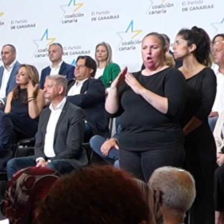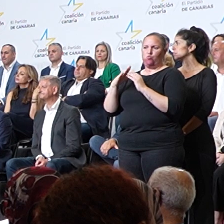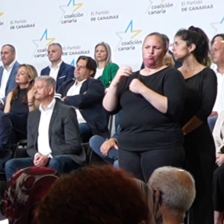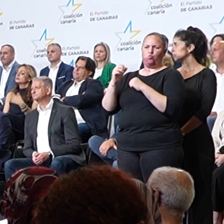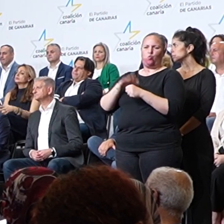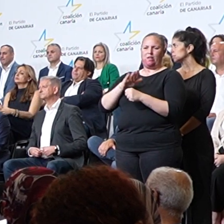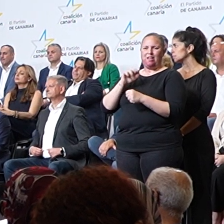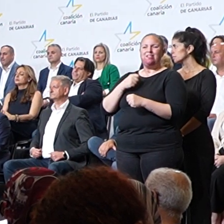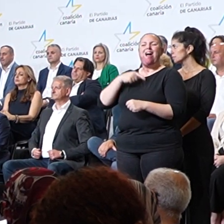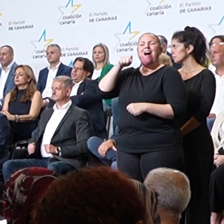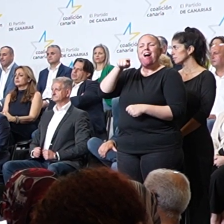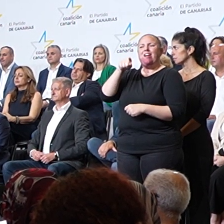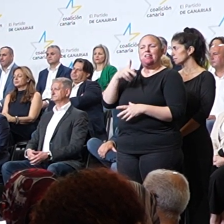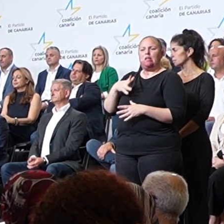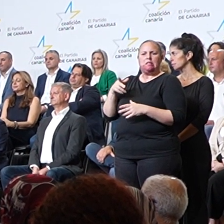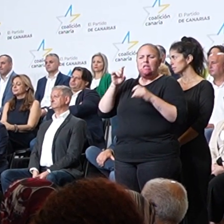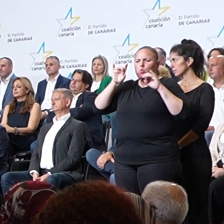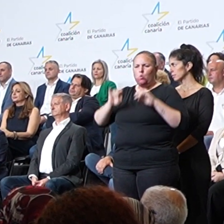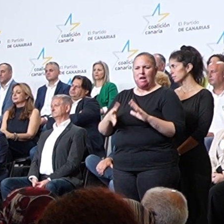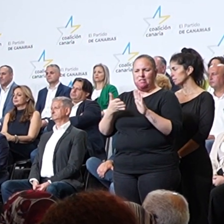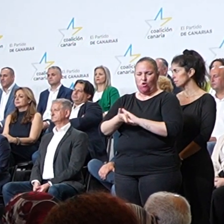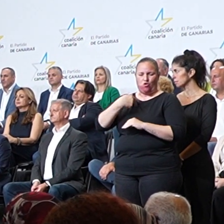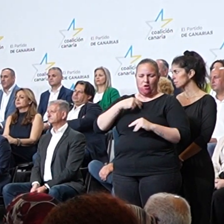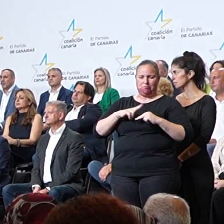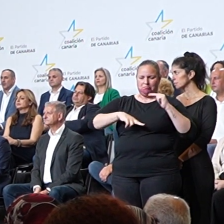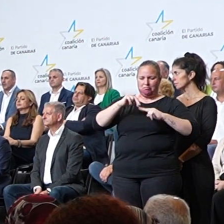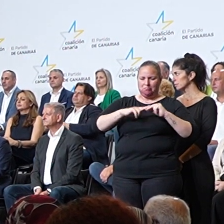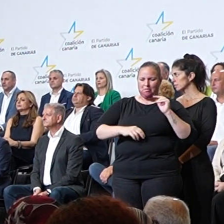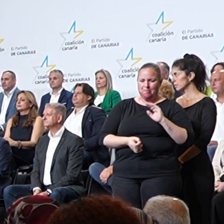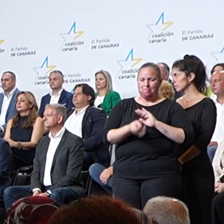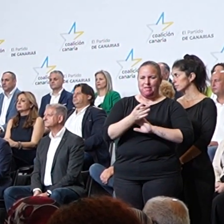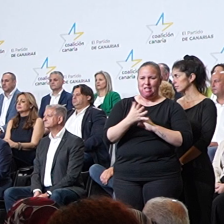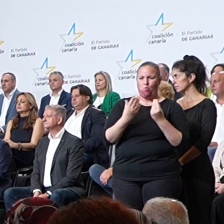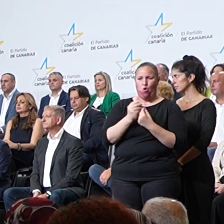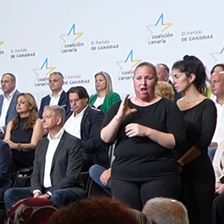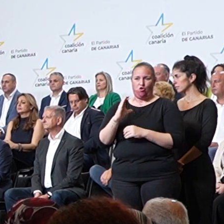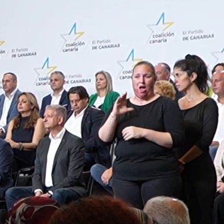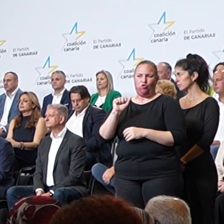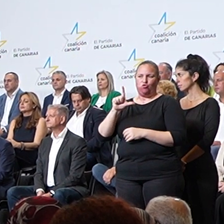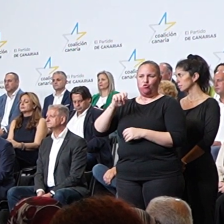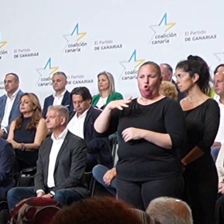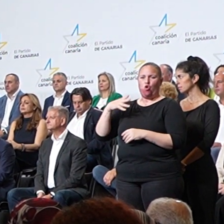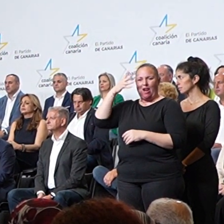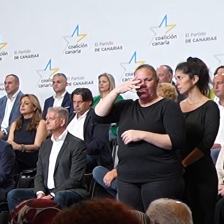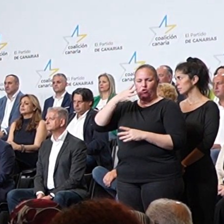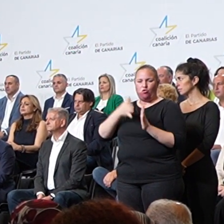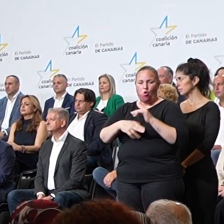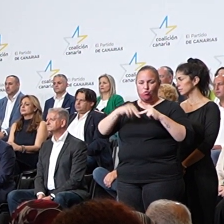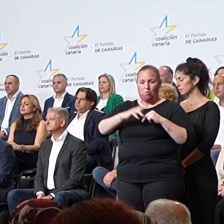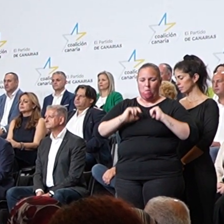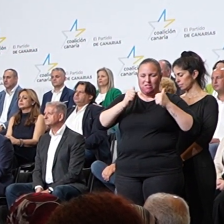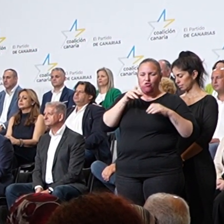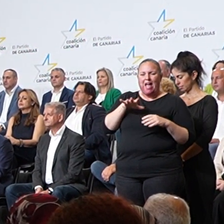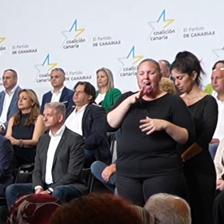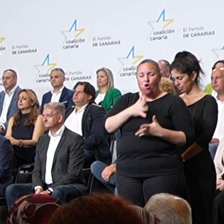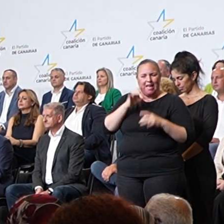bloque exactamente igual. Comenzamos a construirlo con Carlos Alonso, con Fernando Clavijo, y está